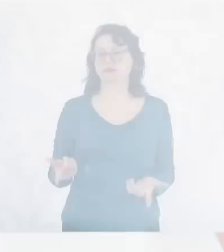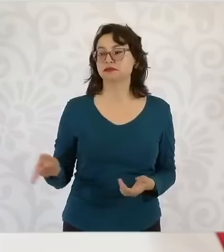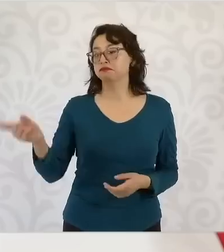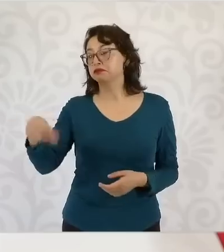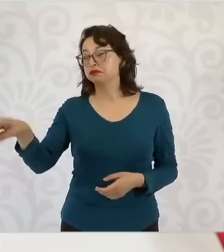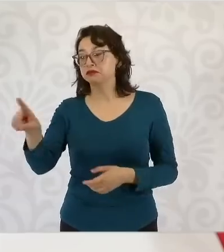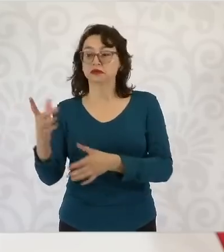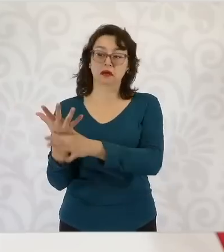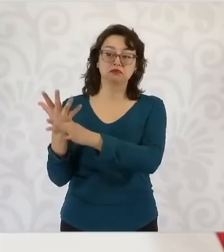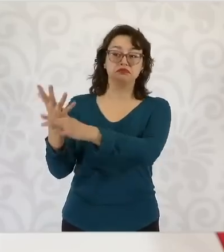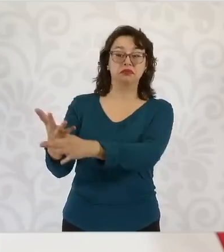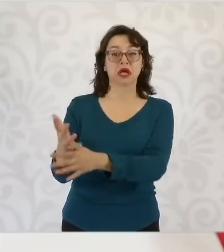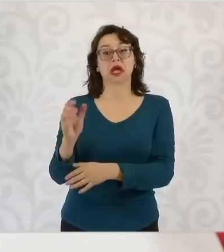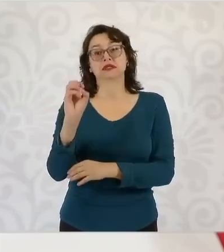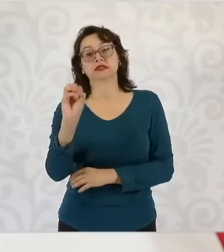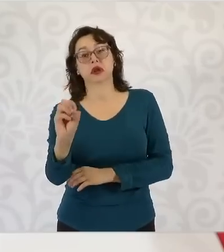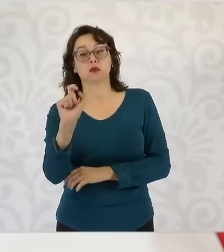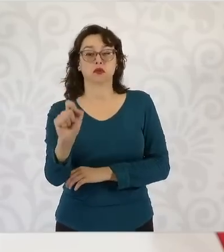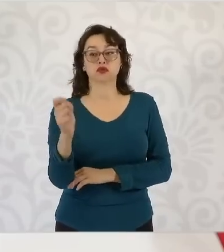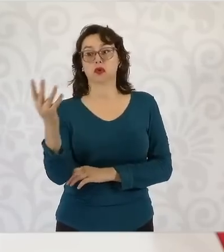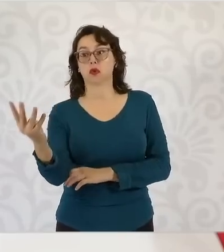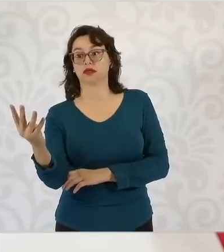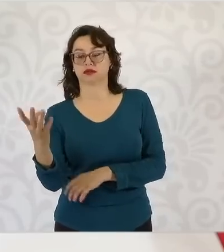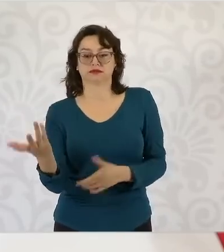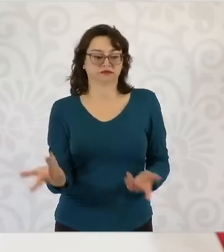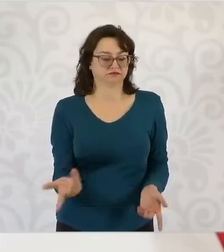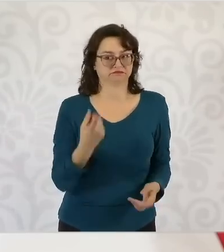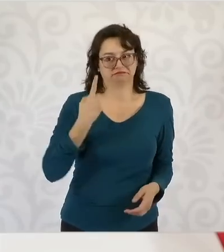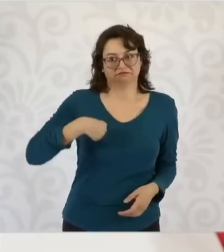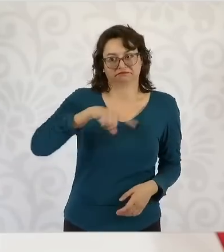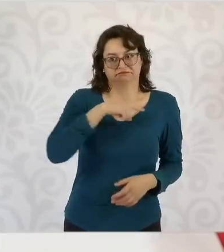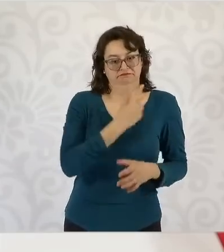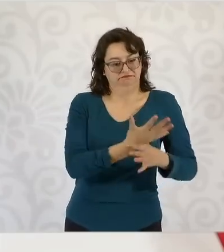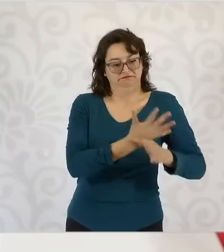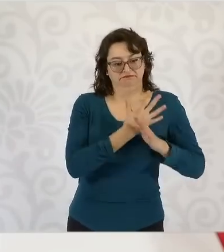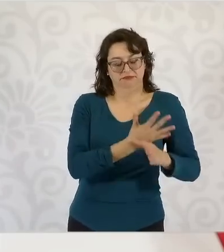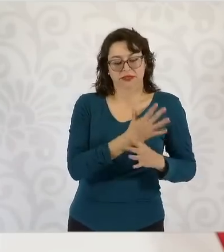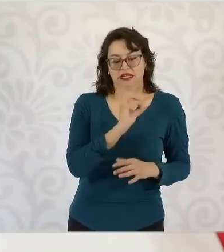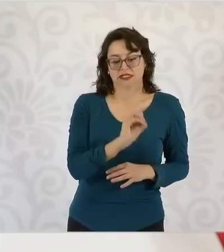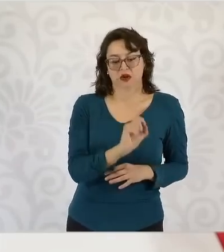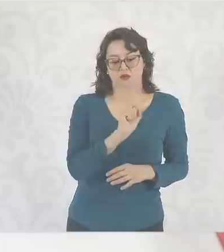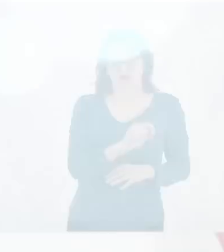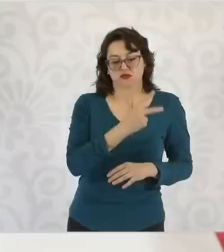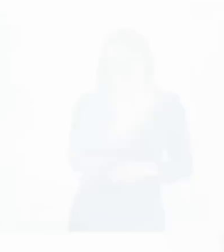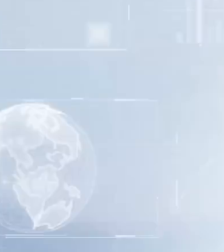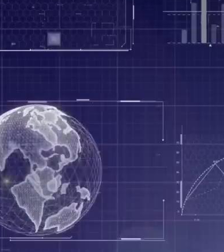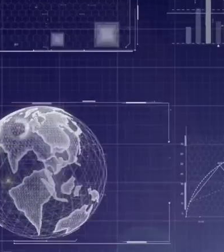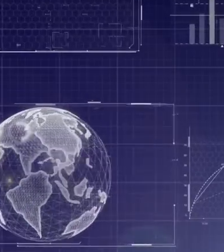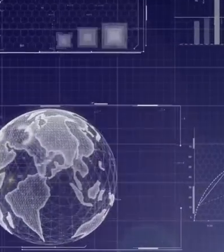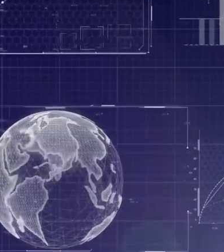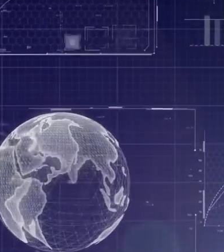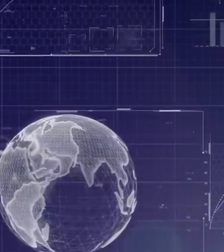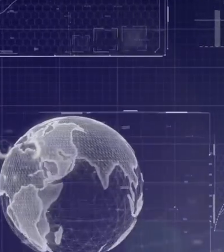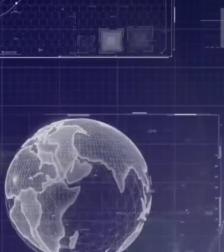Zamora, secretario de Hacienda y Crédito Público, afirmó que la economía mexicana está sólida porque el Producto Interno